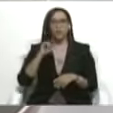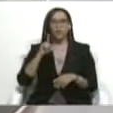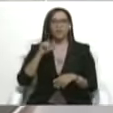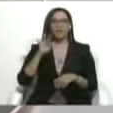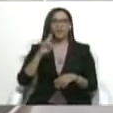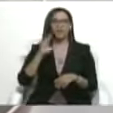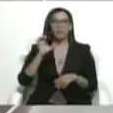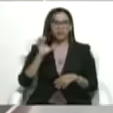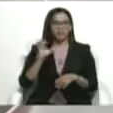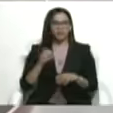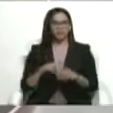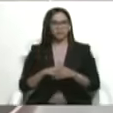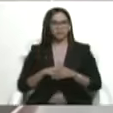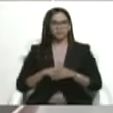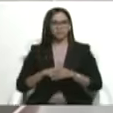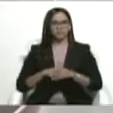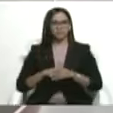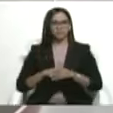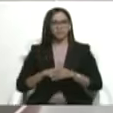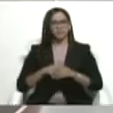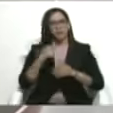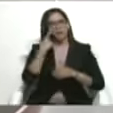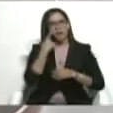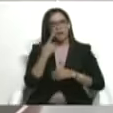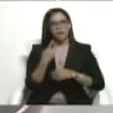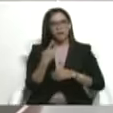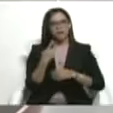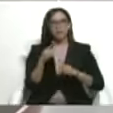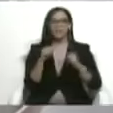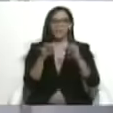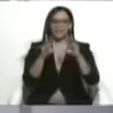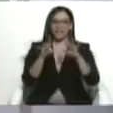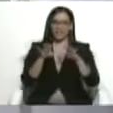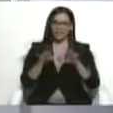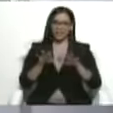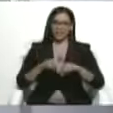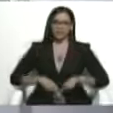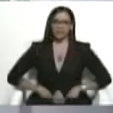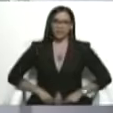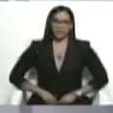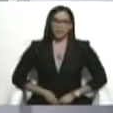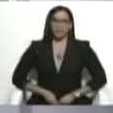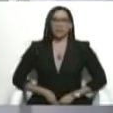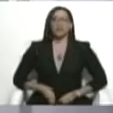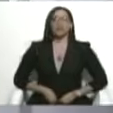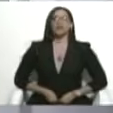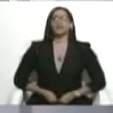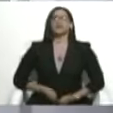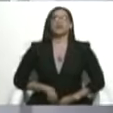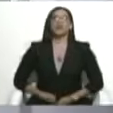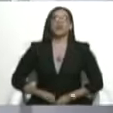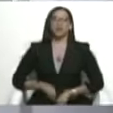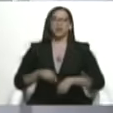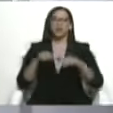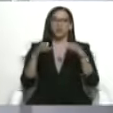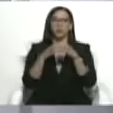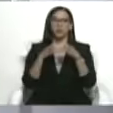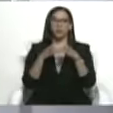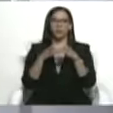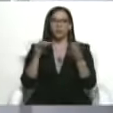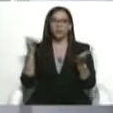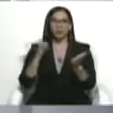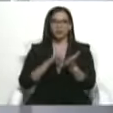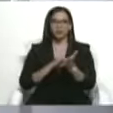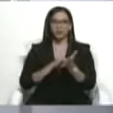Suaje. Vamos a ver, él escribe en una cadena de WhatsApp donde hay un grupo de 40 personas